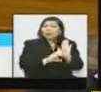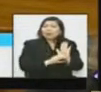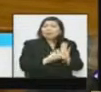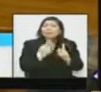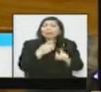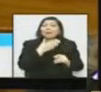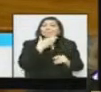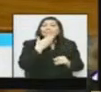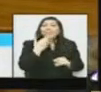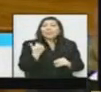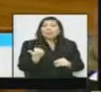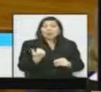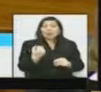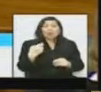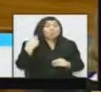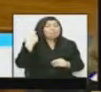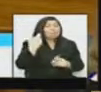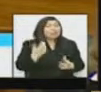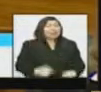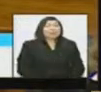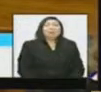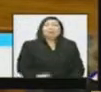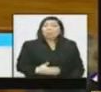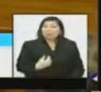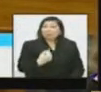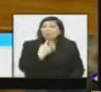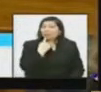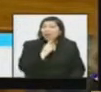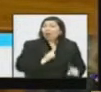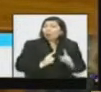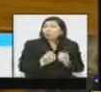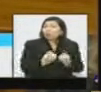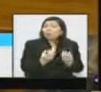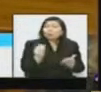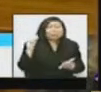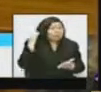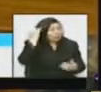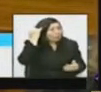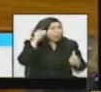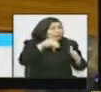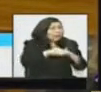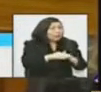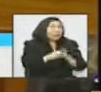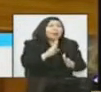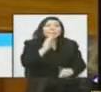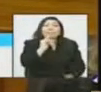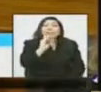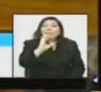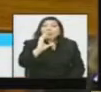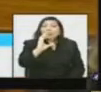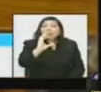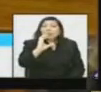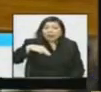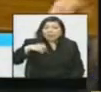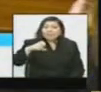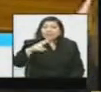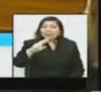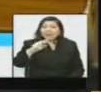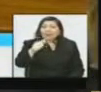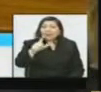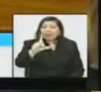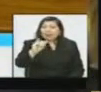así es y que se sigan llenando los bolsillos con actos de corrupción así se lo que es también se